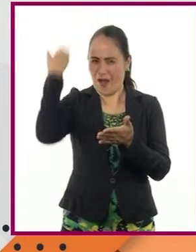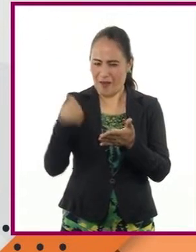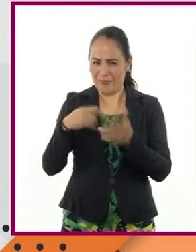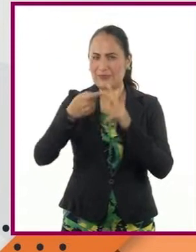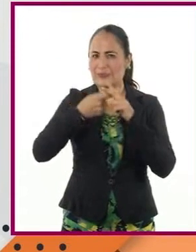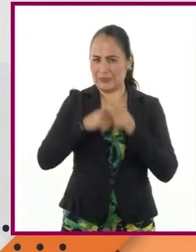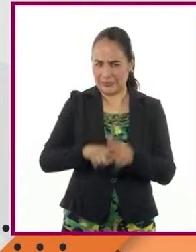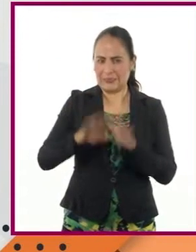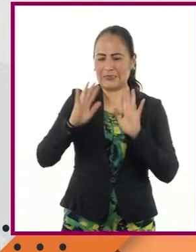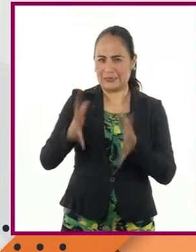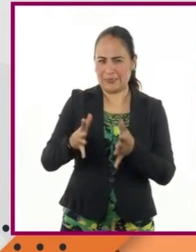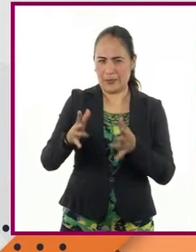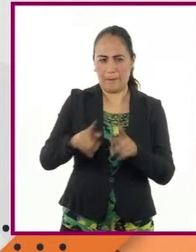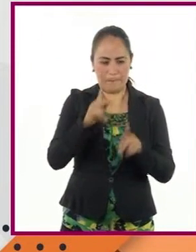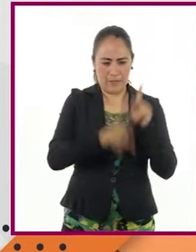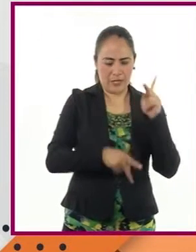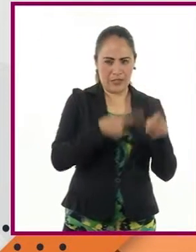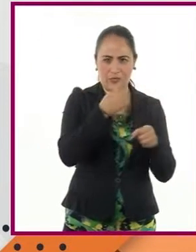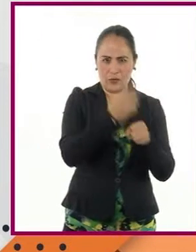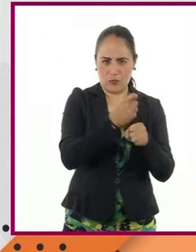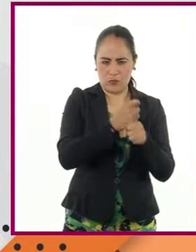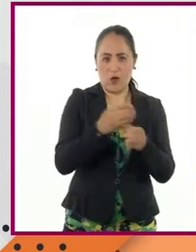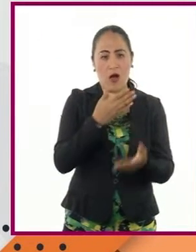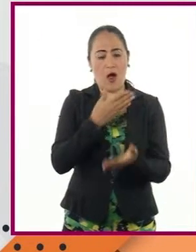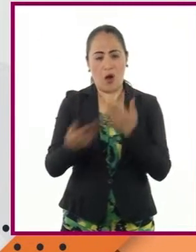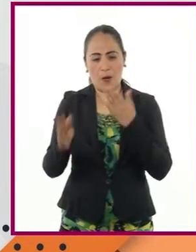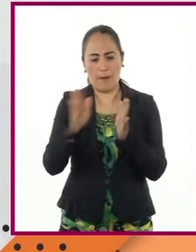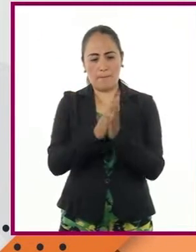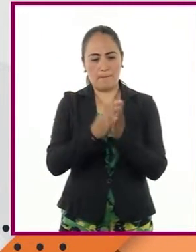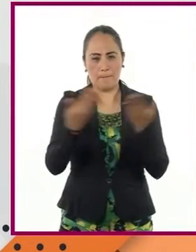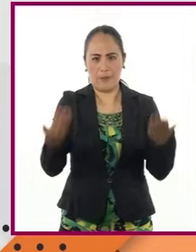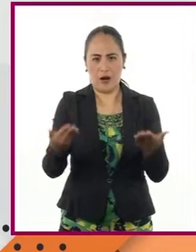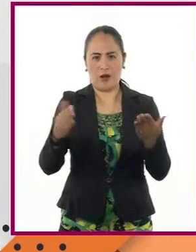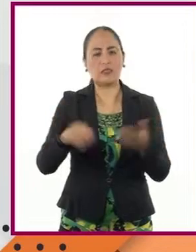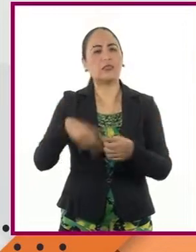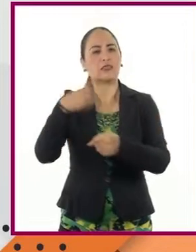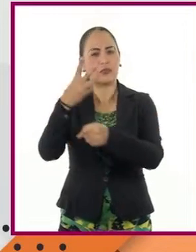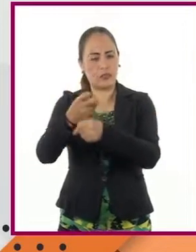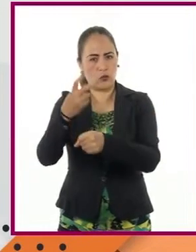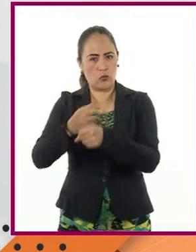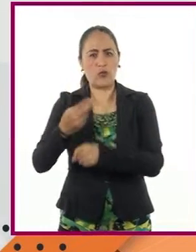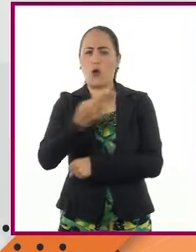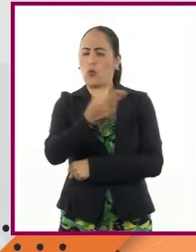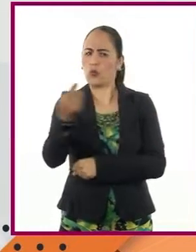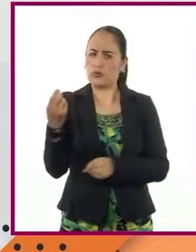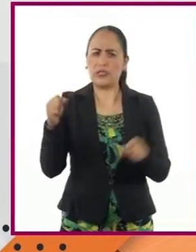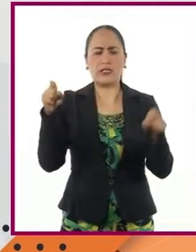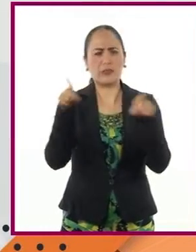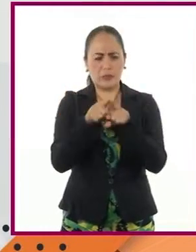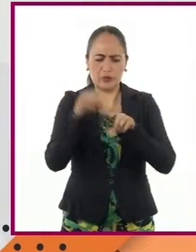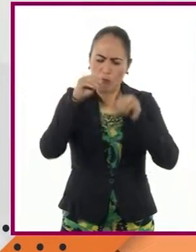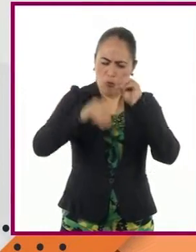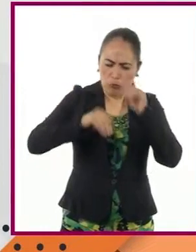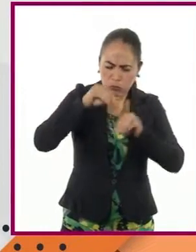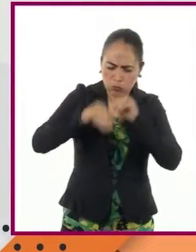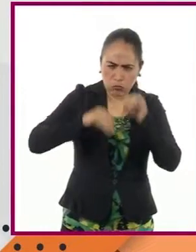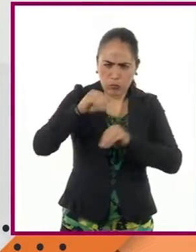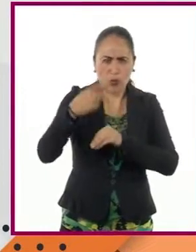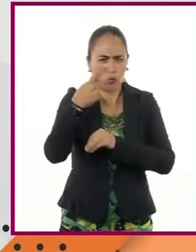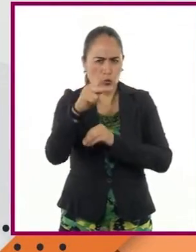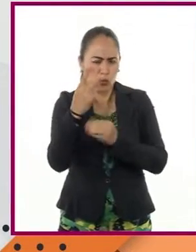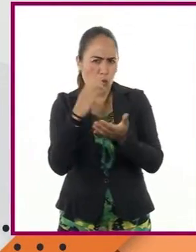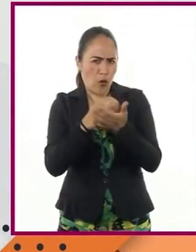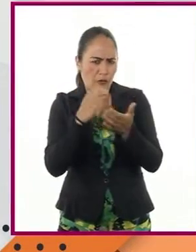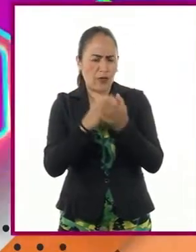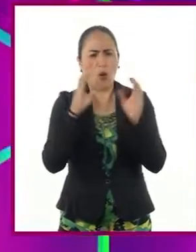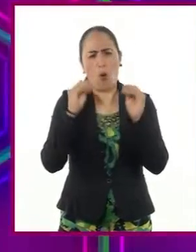I. Trabajaremos en la segunda página del diario. Les pido que ustedes también lo vayan realizando en su cuaderno o